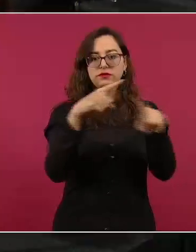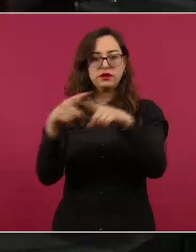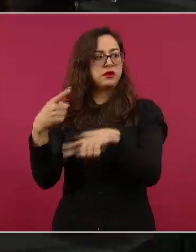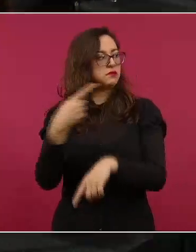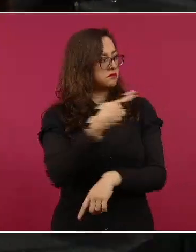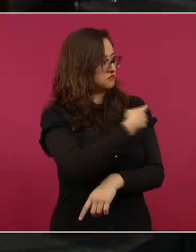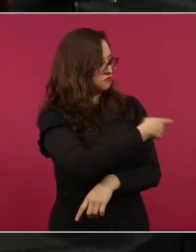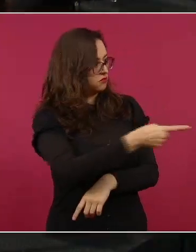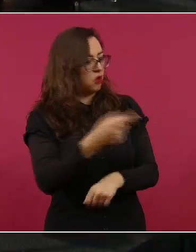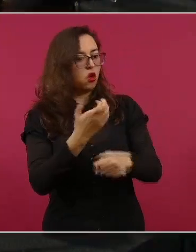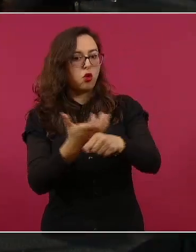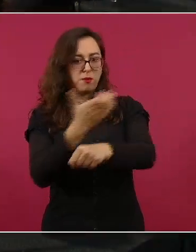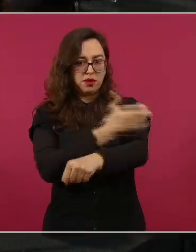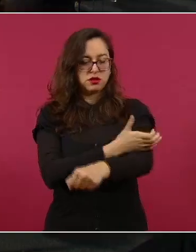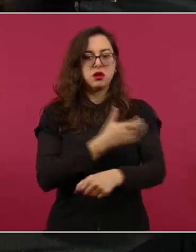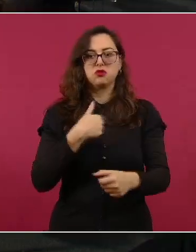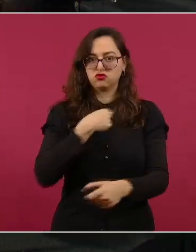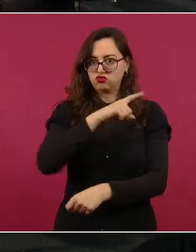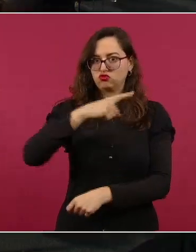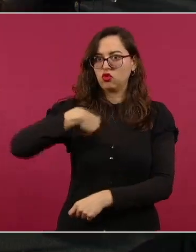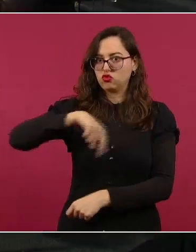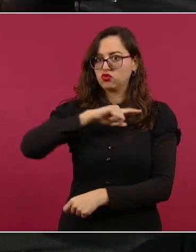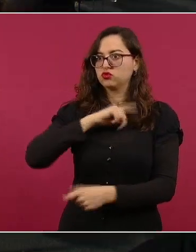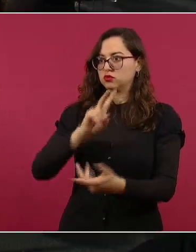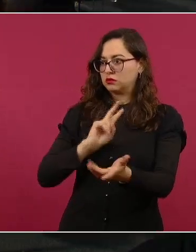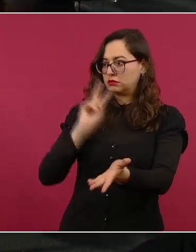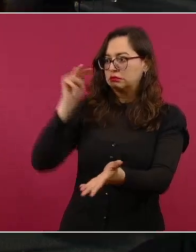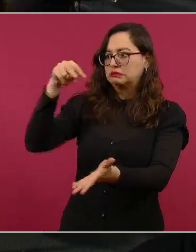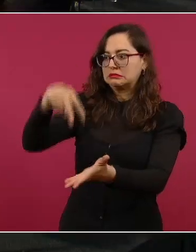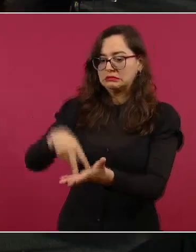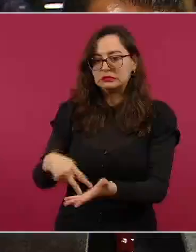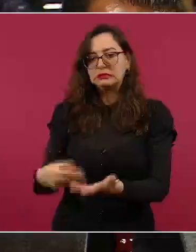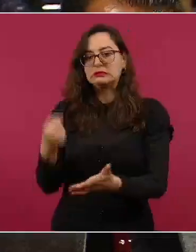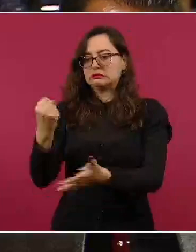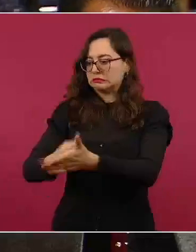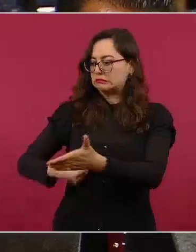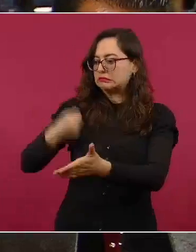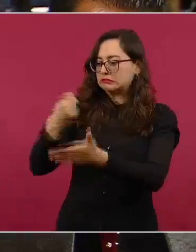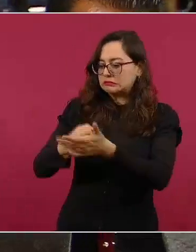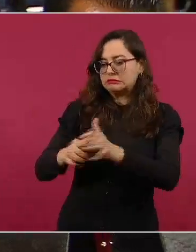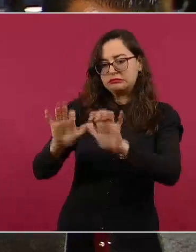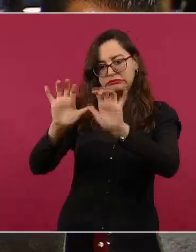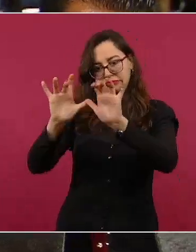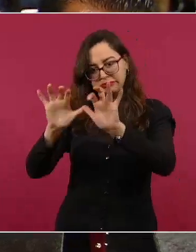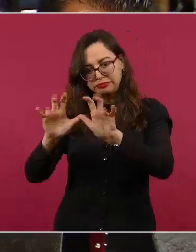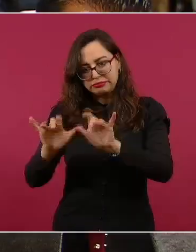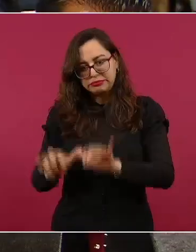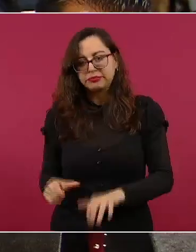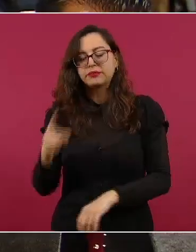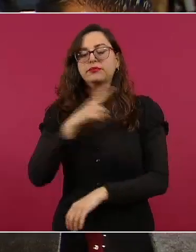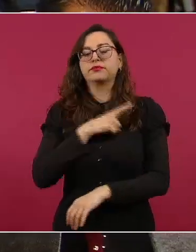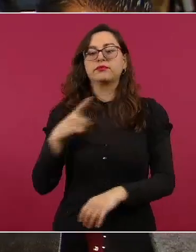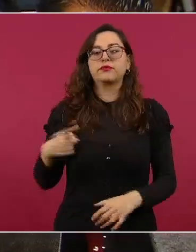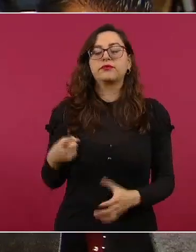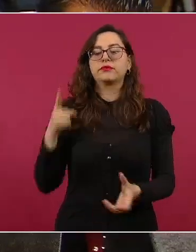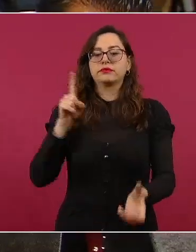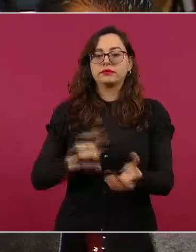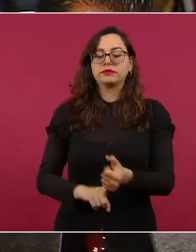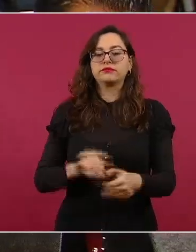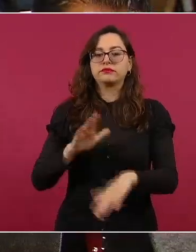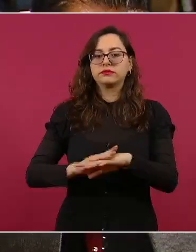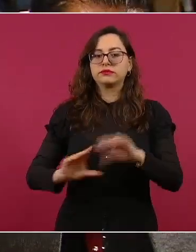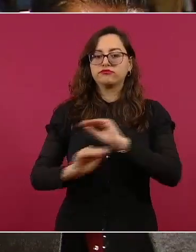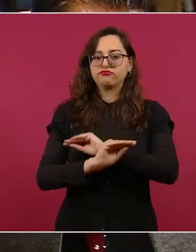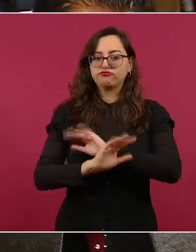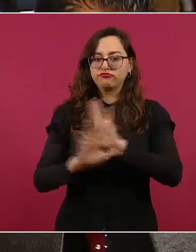aquí presentes hemos asistido y opinado respecto de la necesaria exigencia de colocar procedimientos más democráticos y transparentes